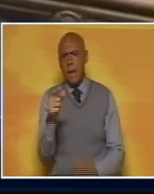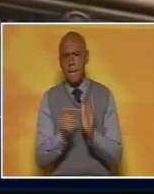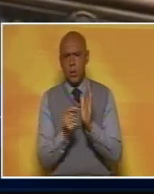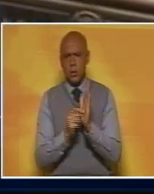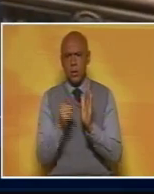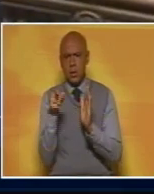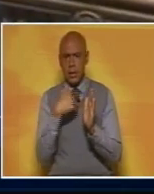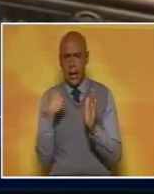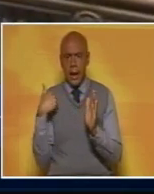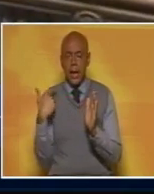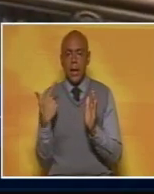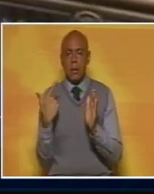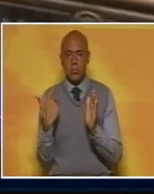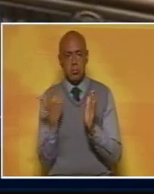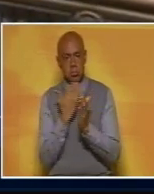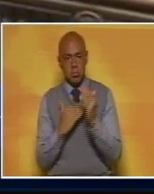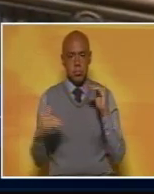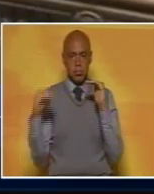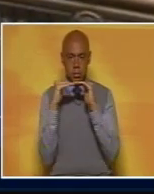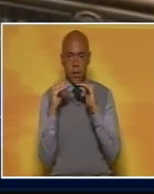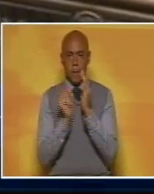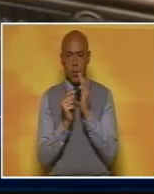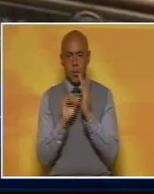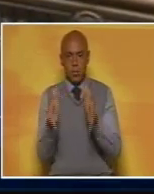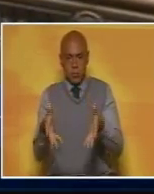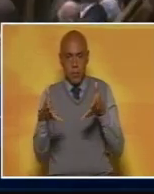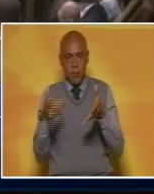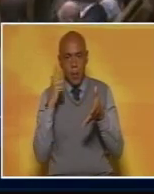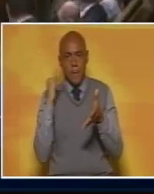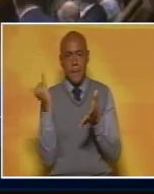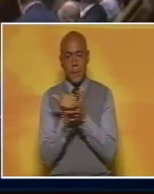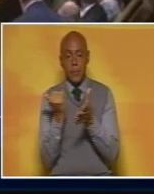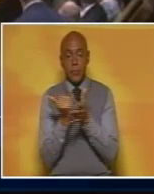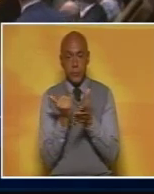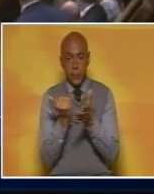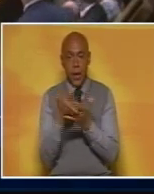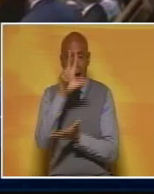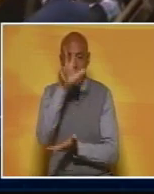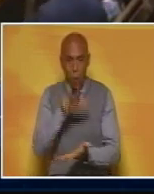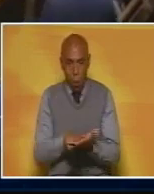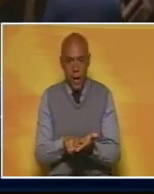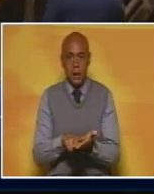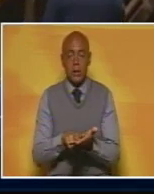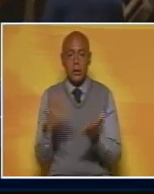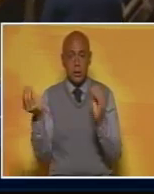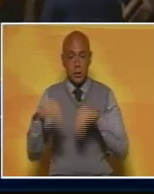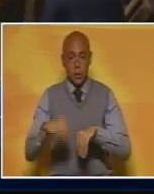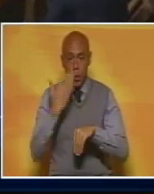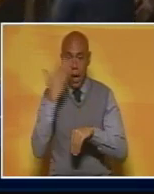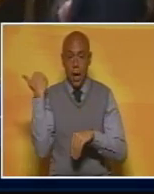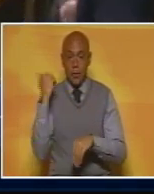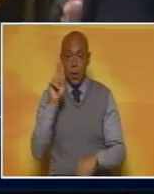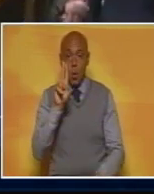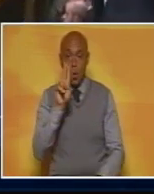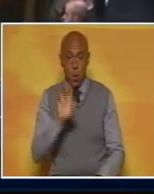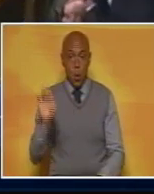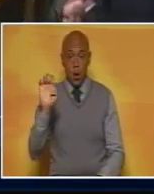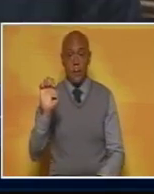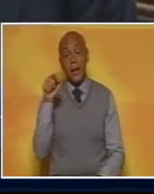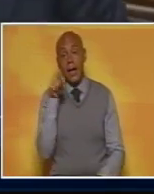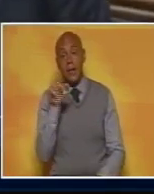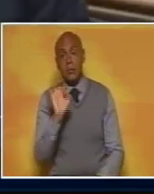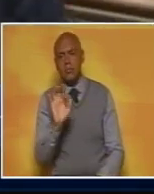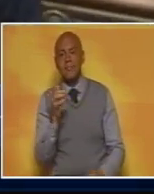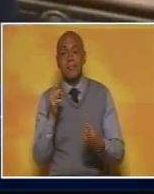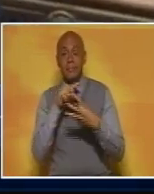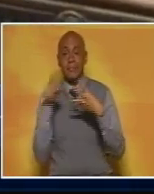de recuperar la mayoría parlamentaria para ratificar el acuerdo del Brexit que ha pactado con la Unión Europea. Estas serán las